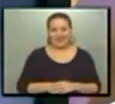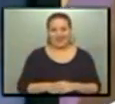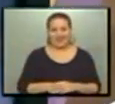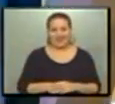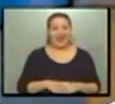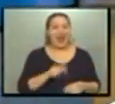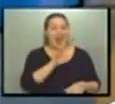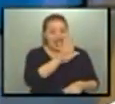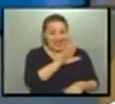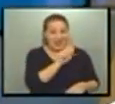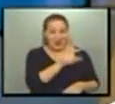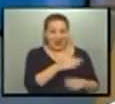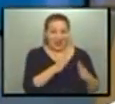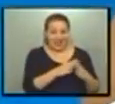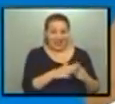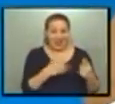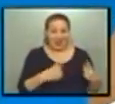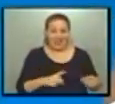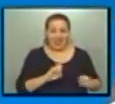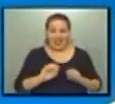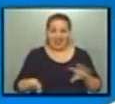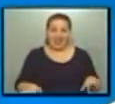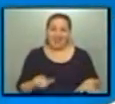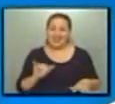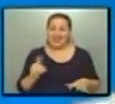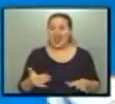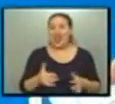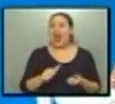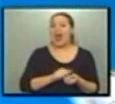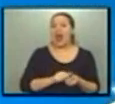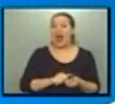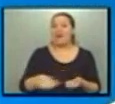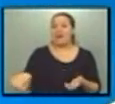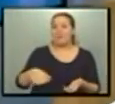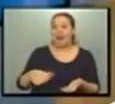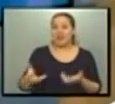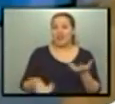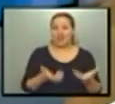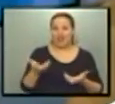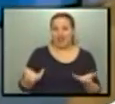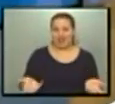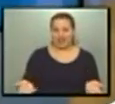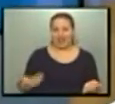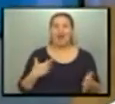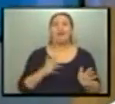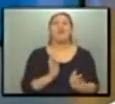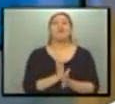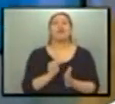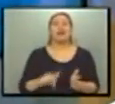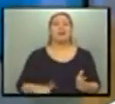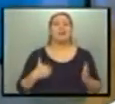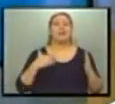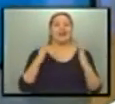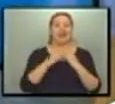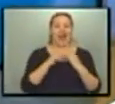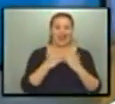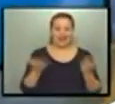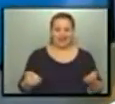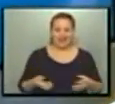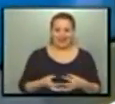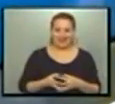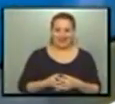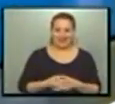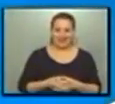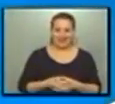esto en tu casa también? ¿Tirás todo así? Por supuesto, lavo, plancho, cocino. ¿O no? Yo me siento como en casa. Bien, bien, bien. Falta